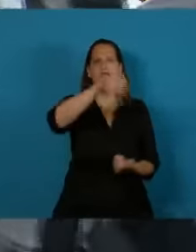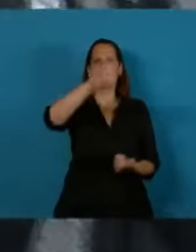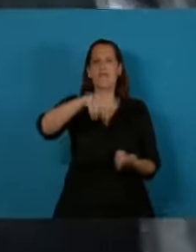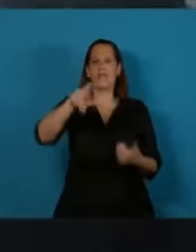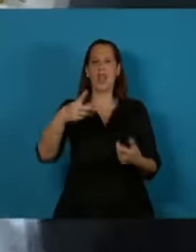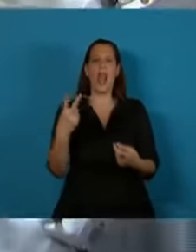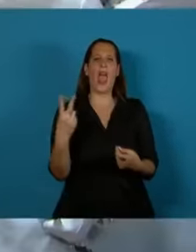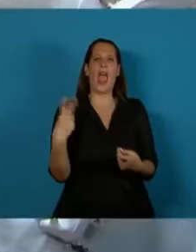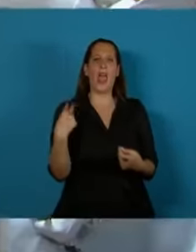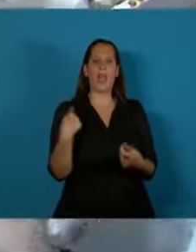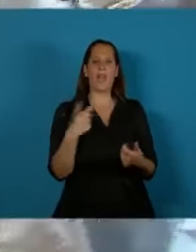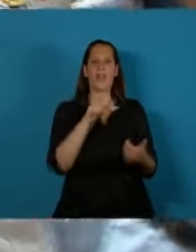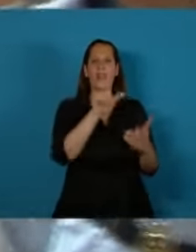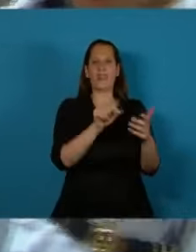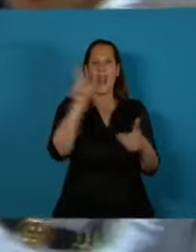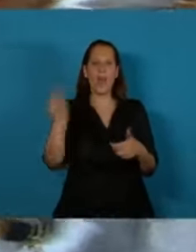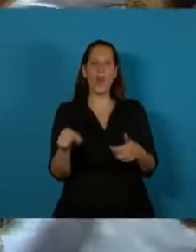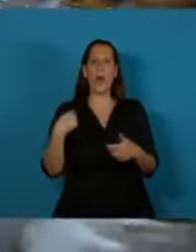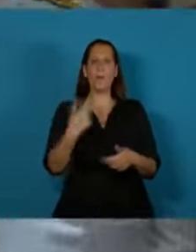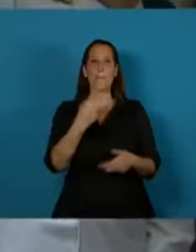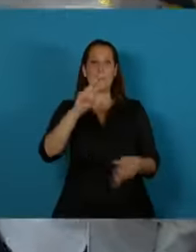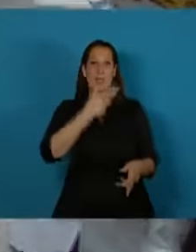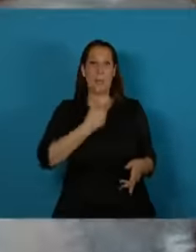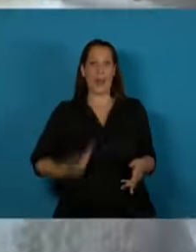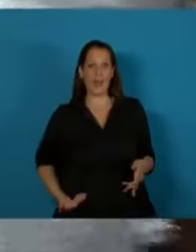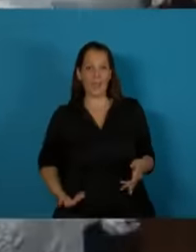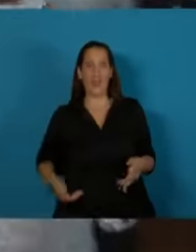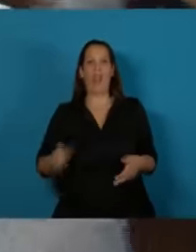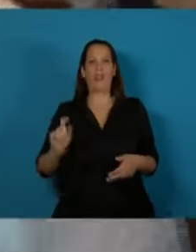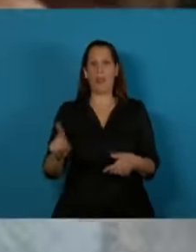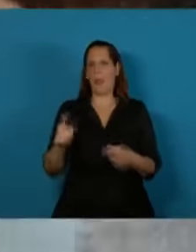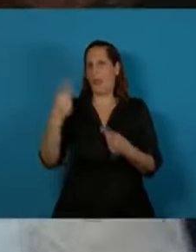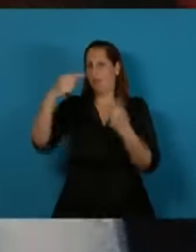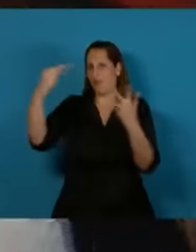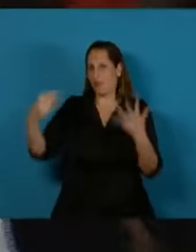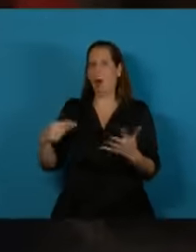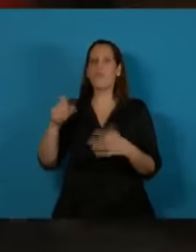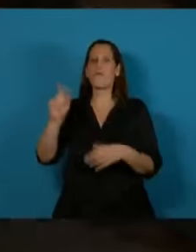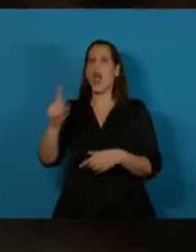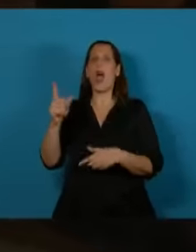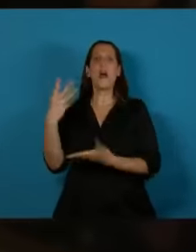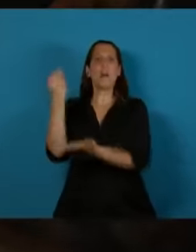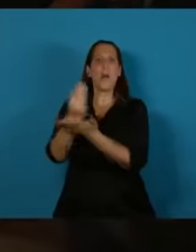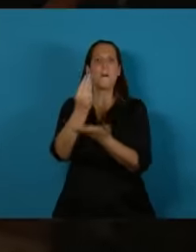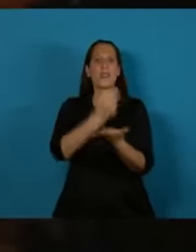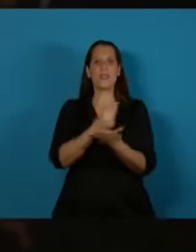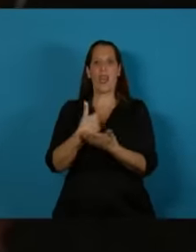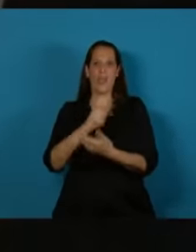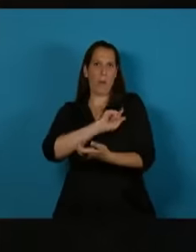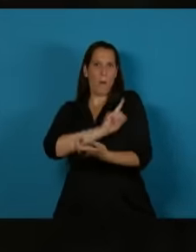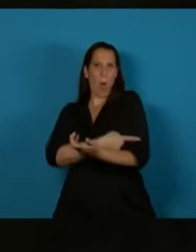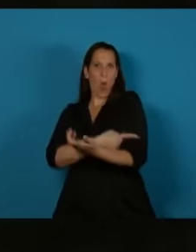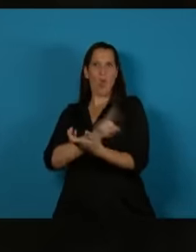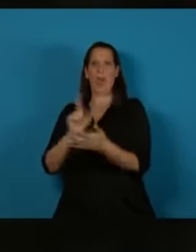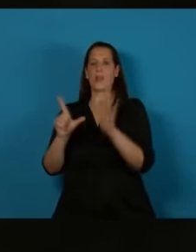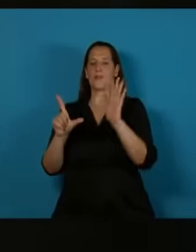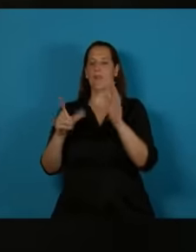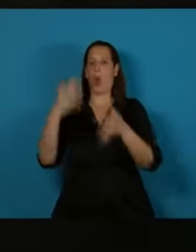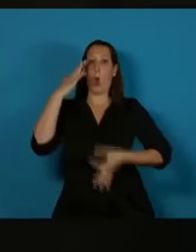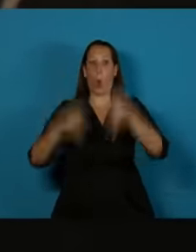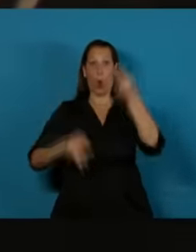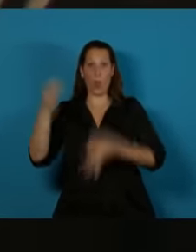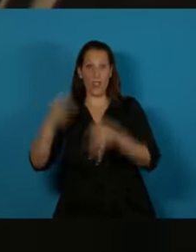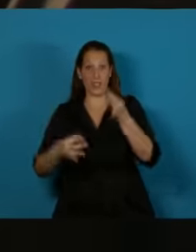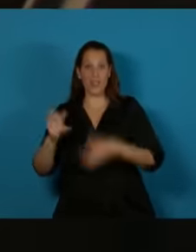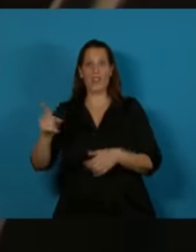Estado, vicepresidentes, representantes de misiones especiales, representantes del Poder Judicial de la Nación, ministros y miembros del